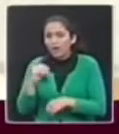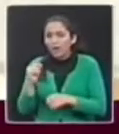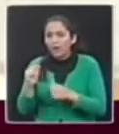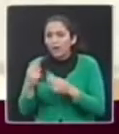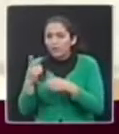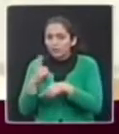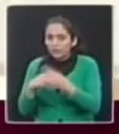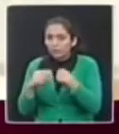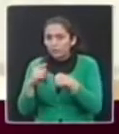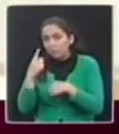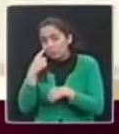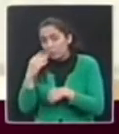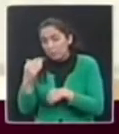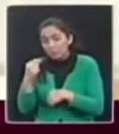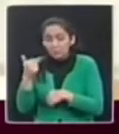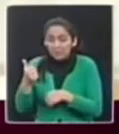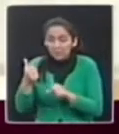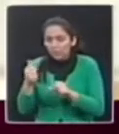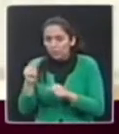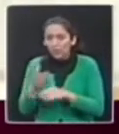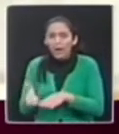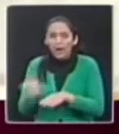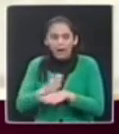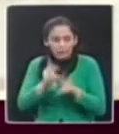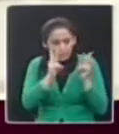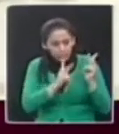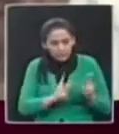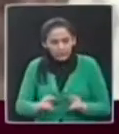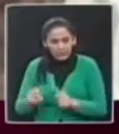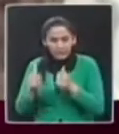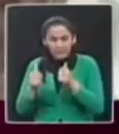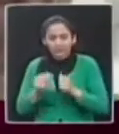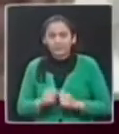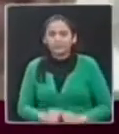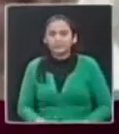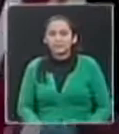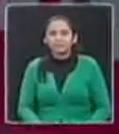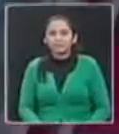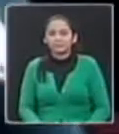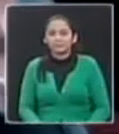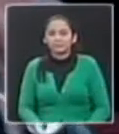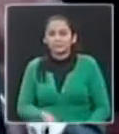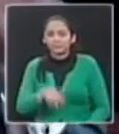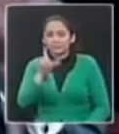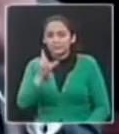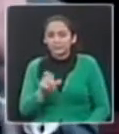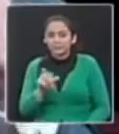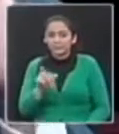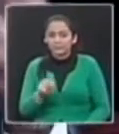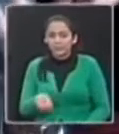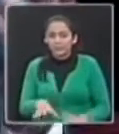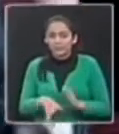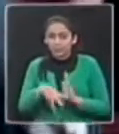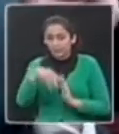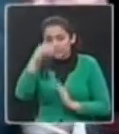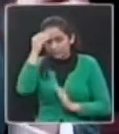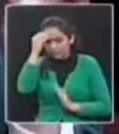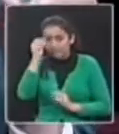También es necesario un estudio previo. Las respuestas para el éxito están en el público. El emprendedor debe empezar observando